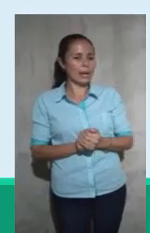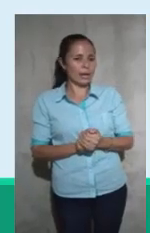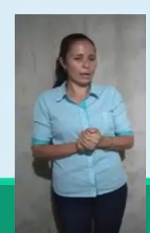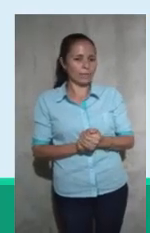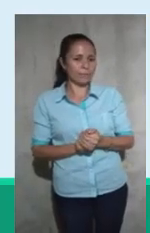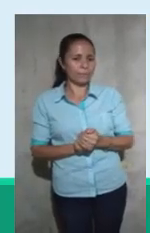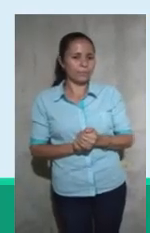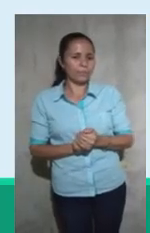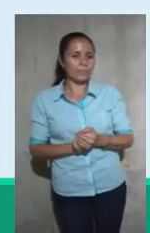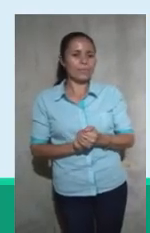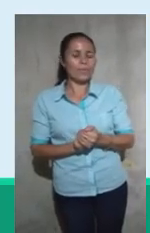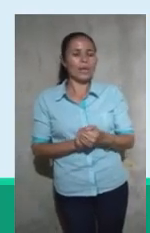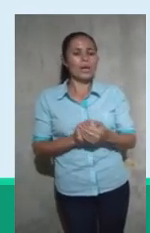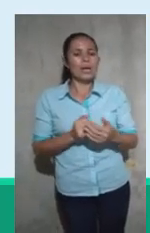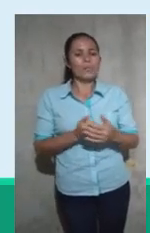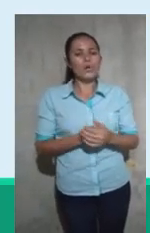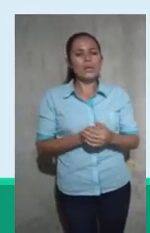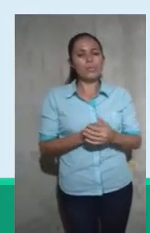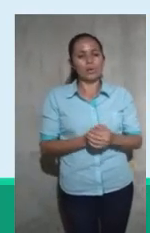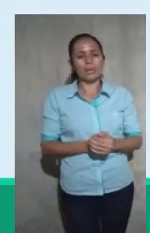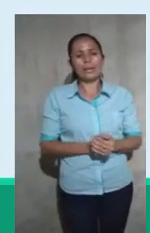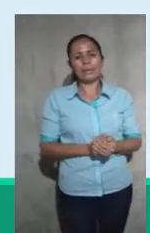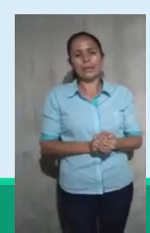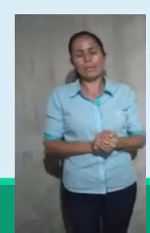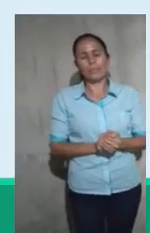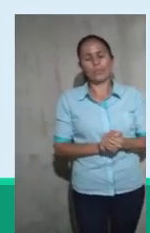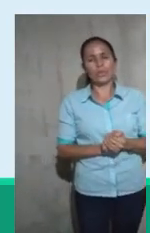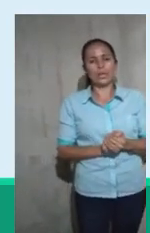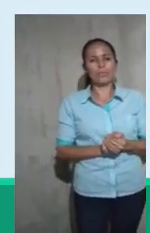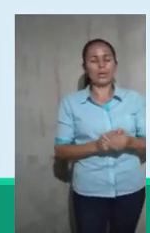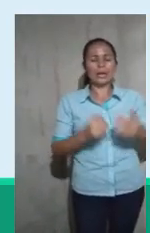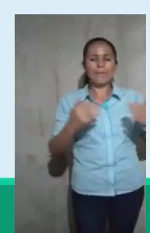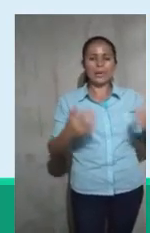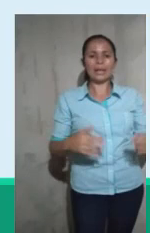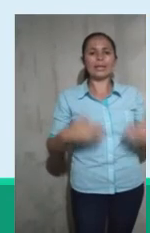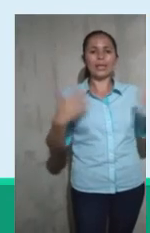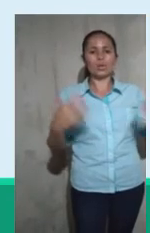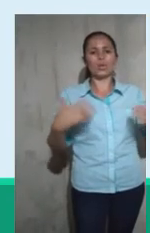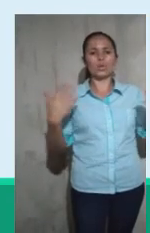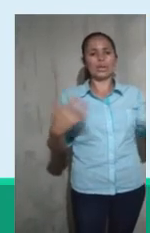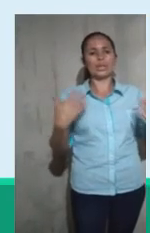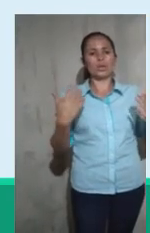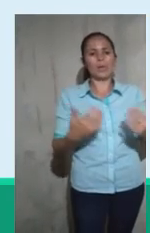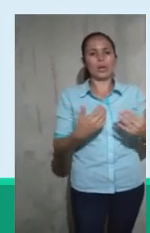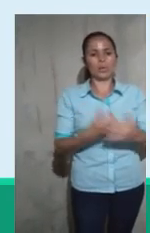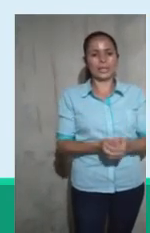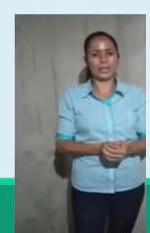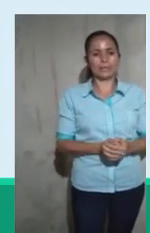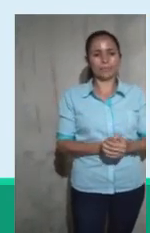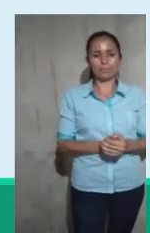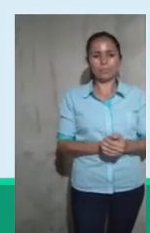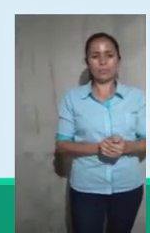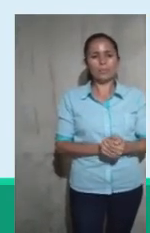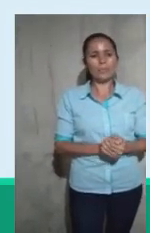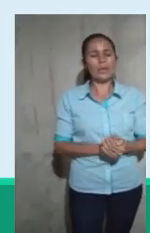trabajo ideal. Muy importante poder poner en práctica todos estos